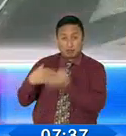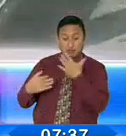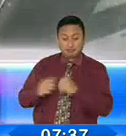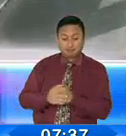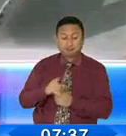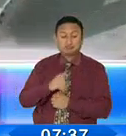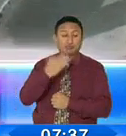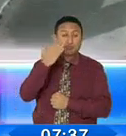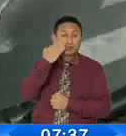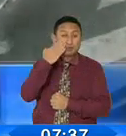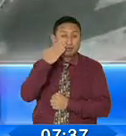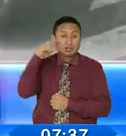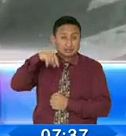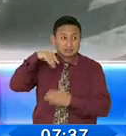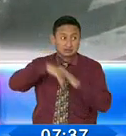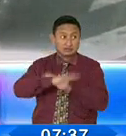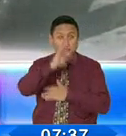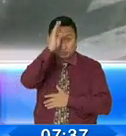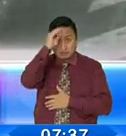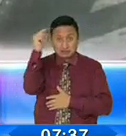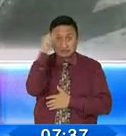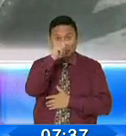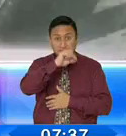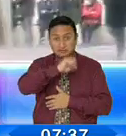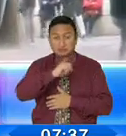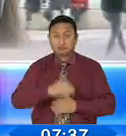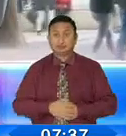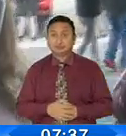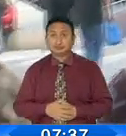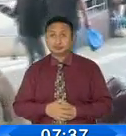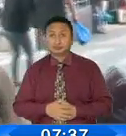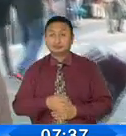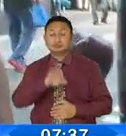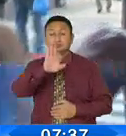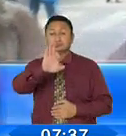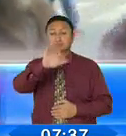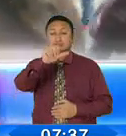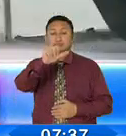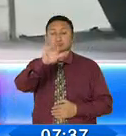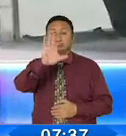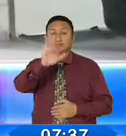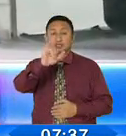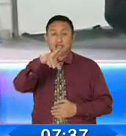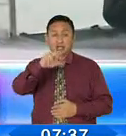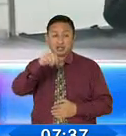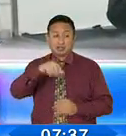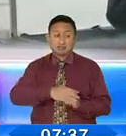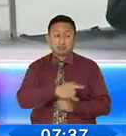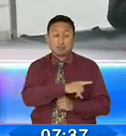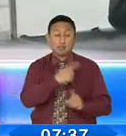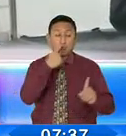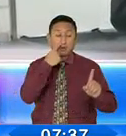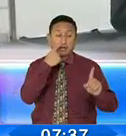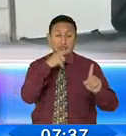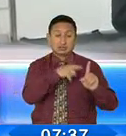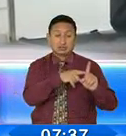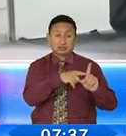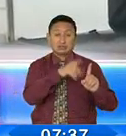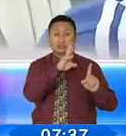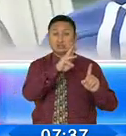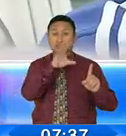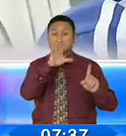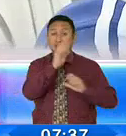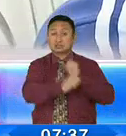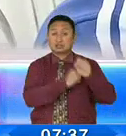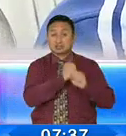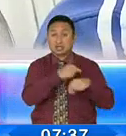está ingresada, está también aquí en el hospital. Tatiana Naranjo llegó buscando atención para su padre de 63 años. En su